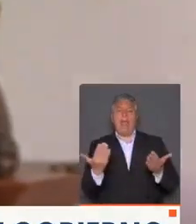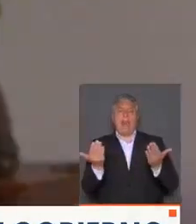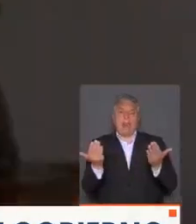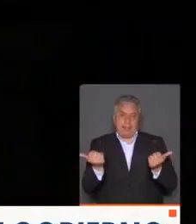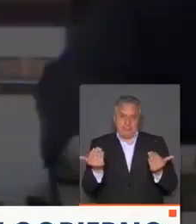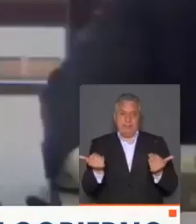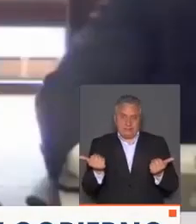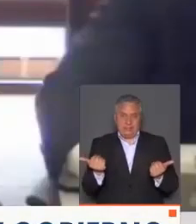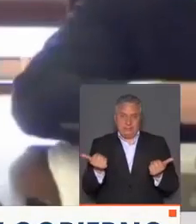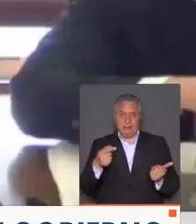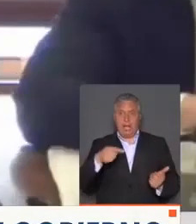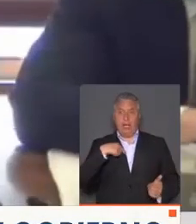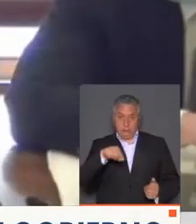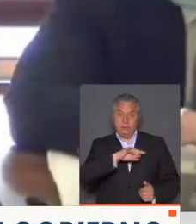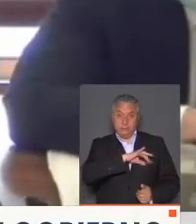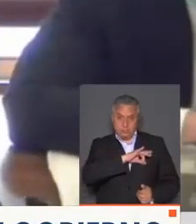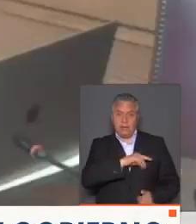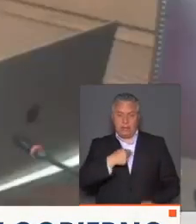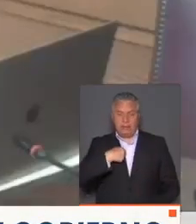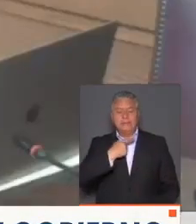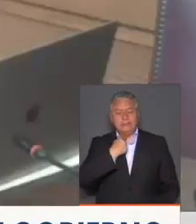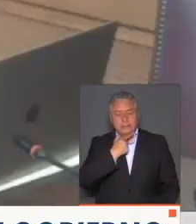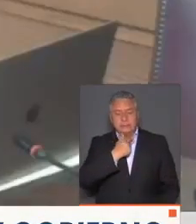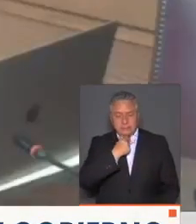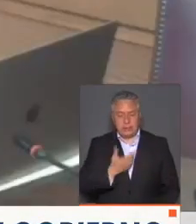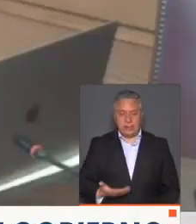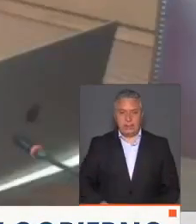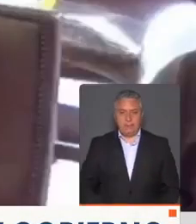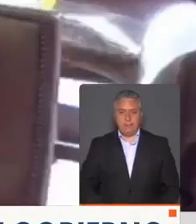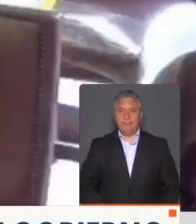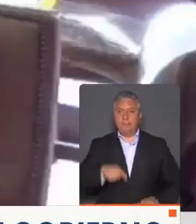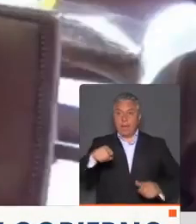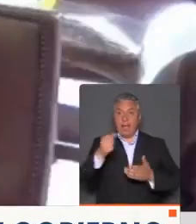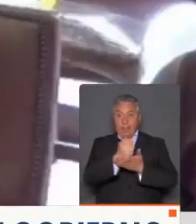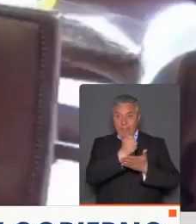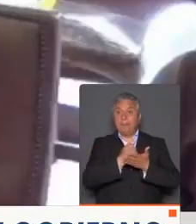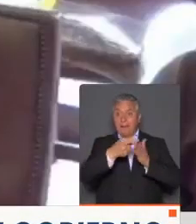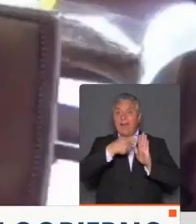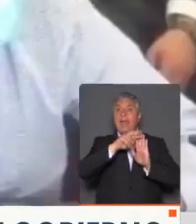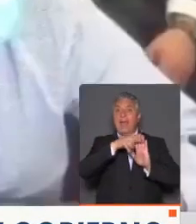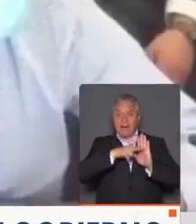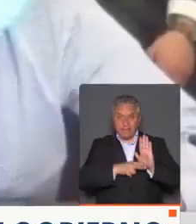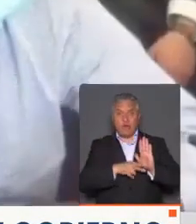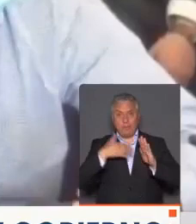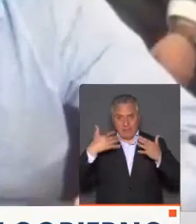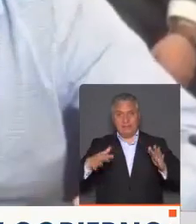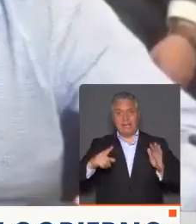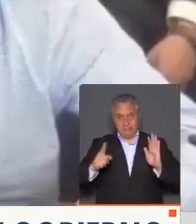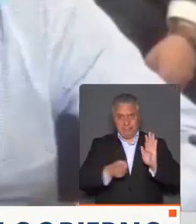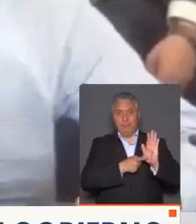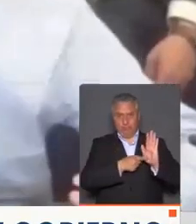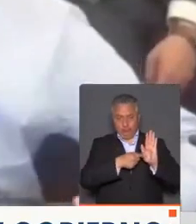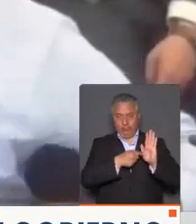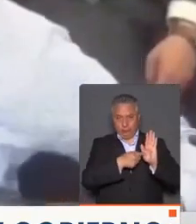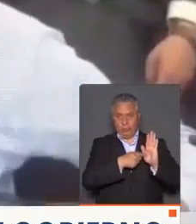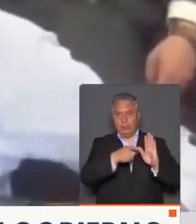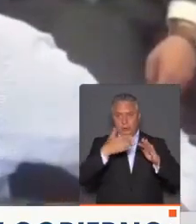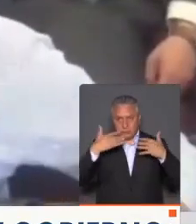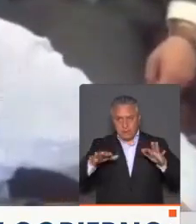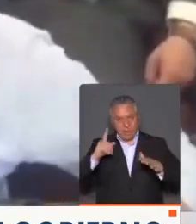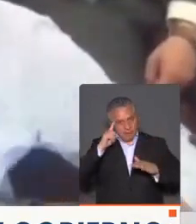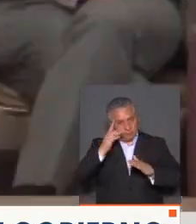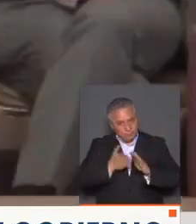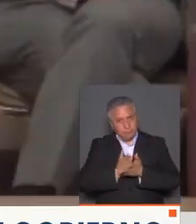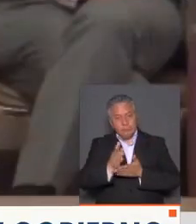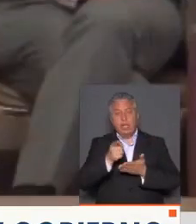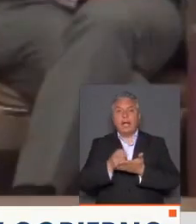desean en la comisión de Hacienda de la cámara ella se tramita la reforma tributaria y el Gobierno ya ingresó indicaciones para viabilizar una tramitación